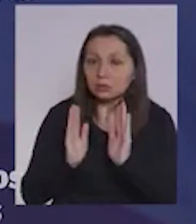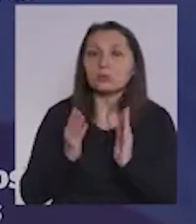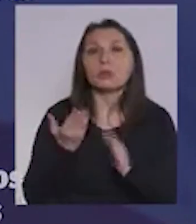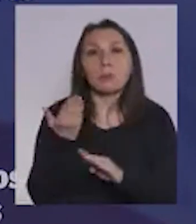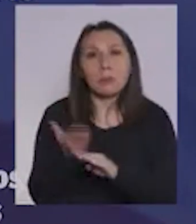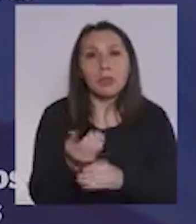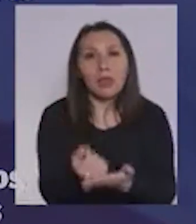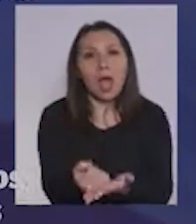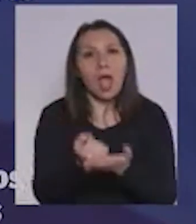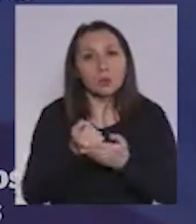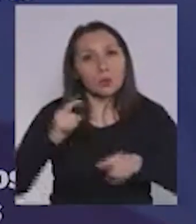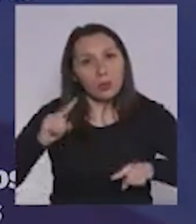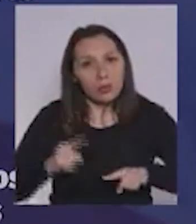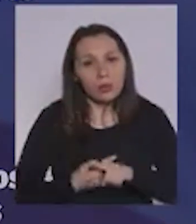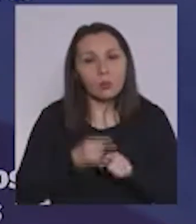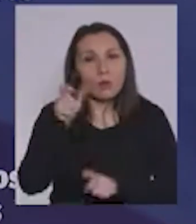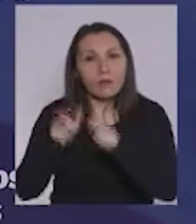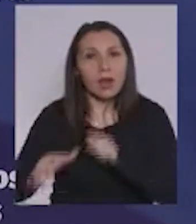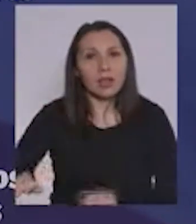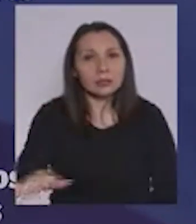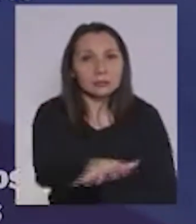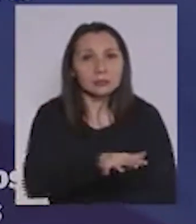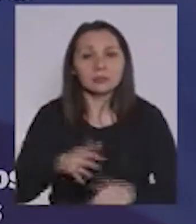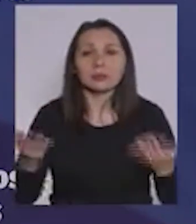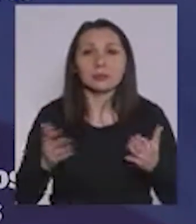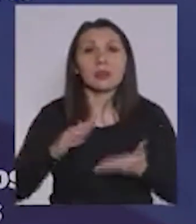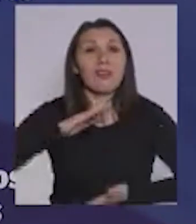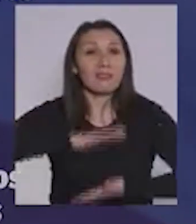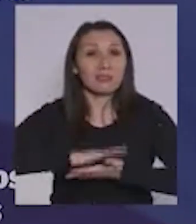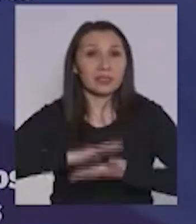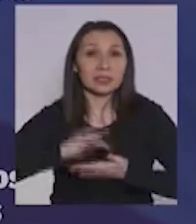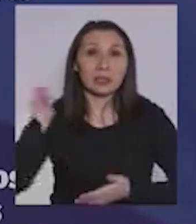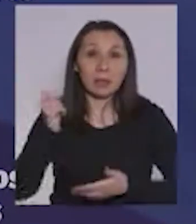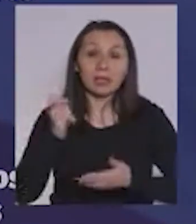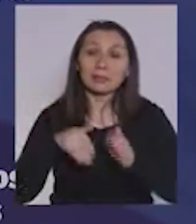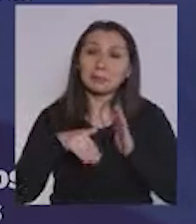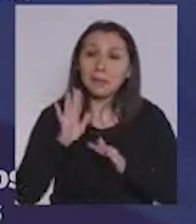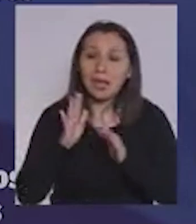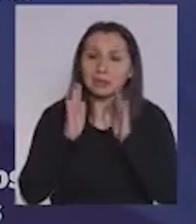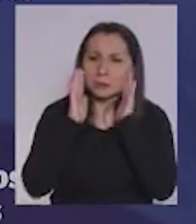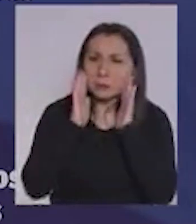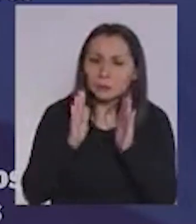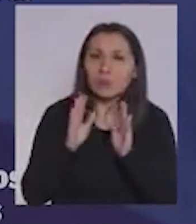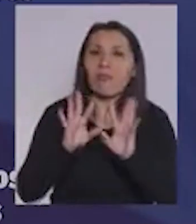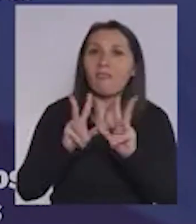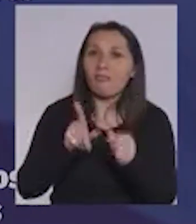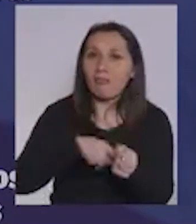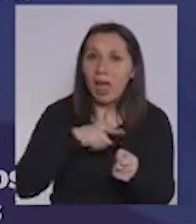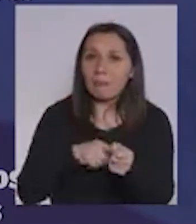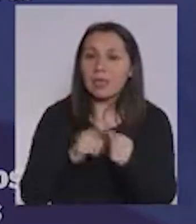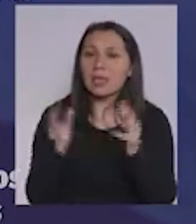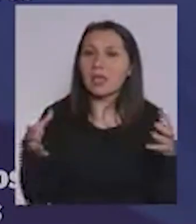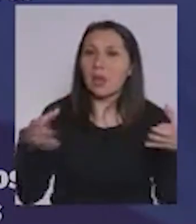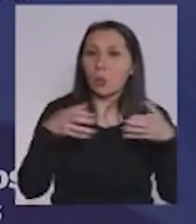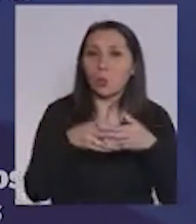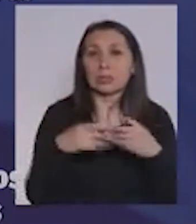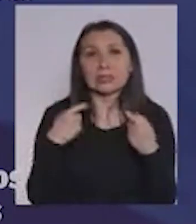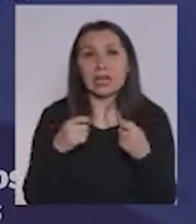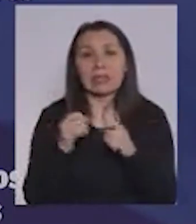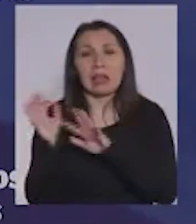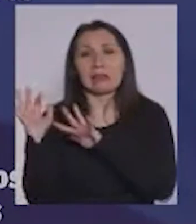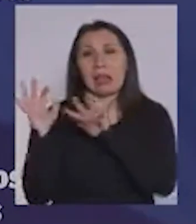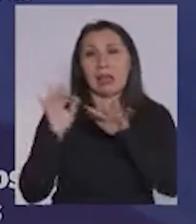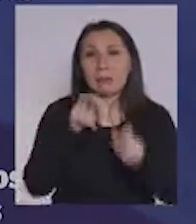la colaboración de la población sobre todo en las fiestas patrias que sea una fiesta familiar y que se eviten las